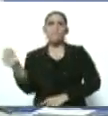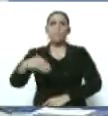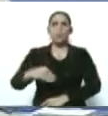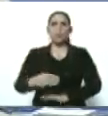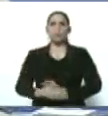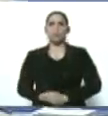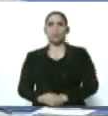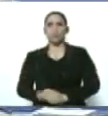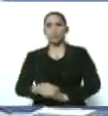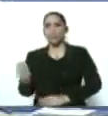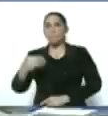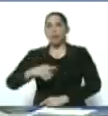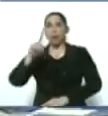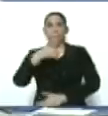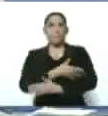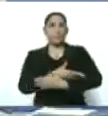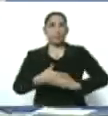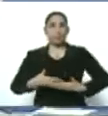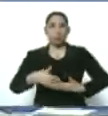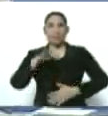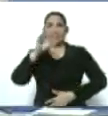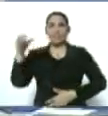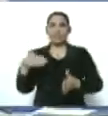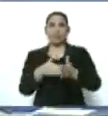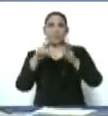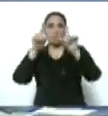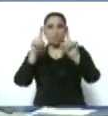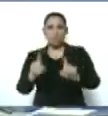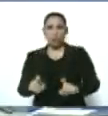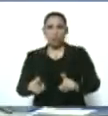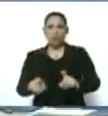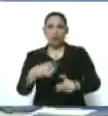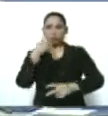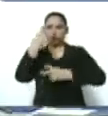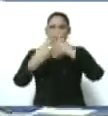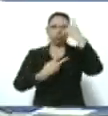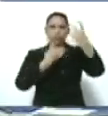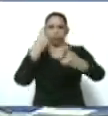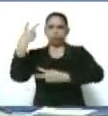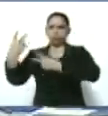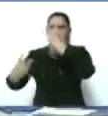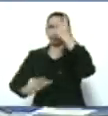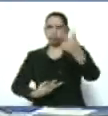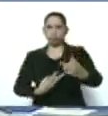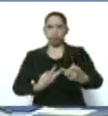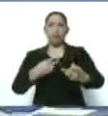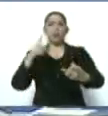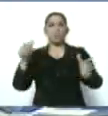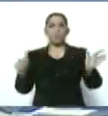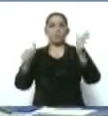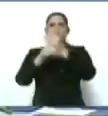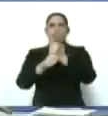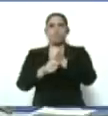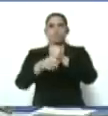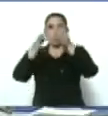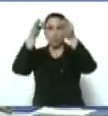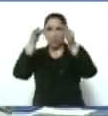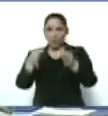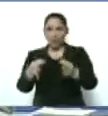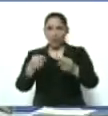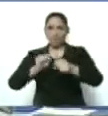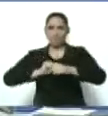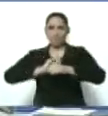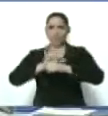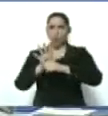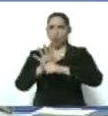cuales nos llevaría más de 1.500.000 pruebas para ir al casa por casa, para ir a la detección real del